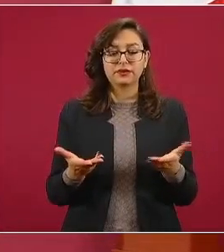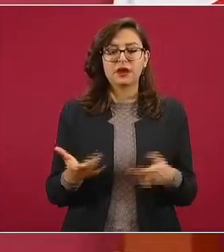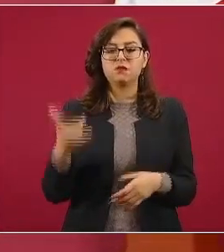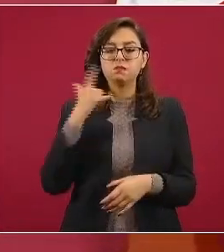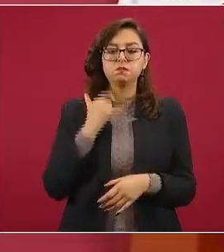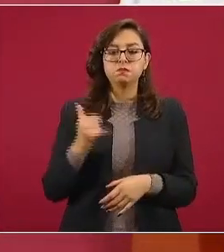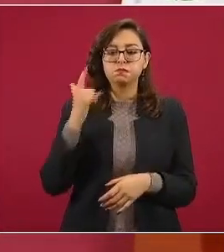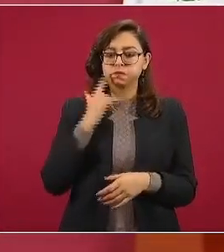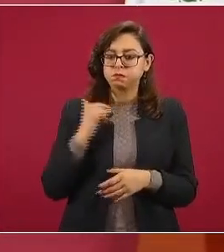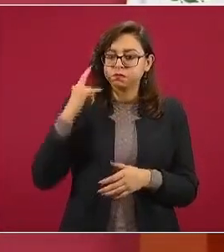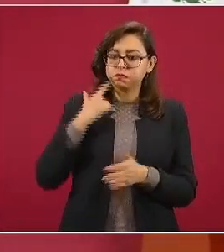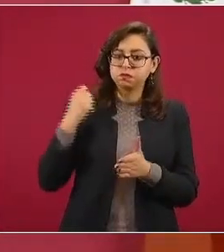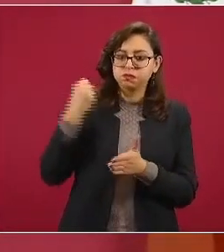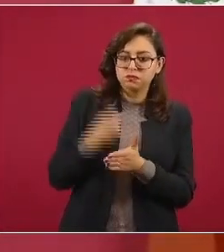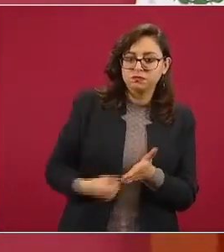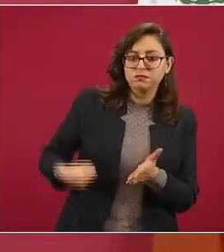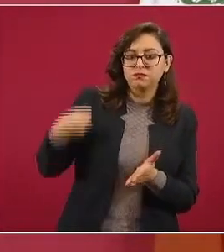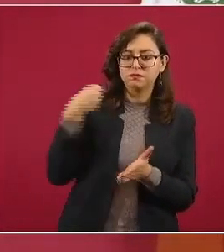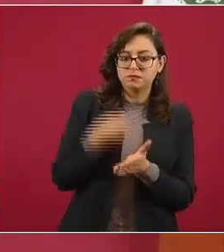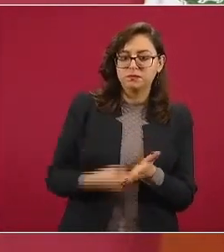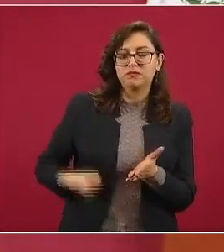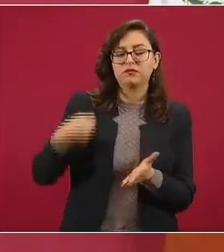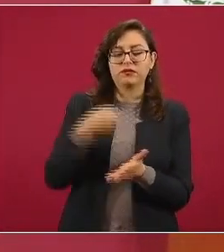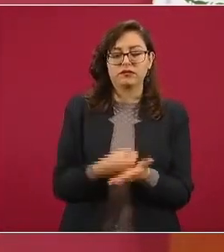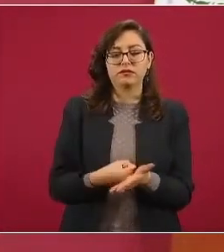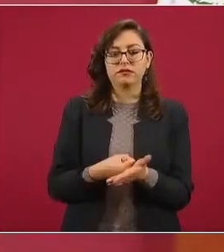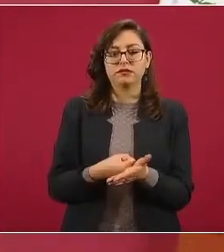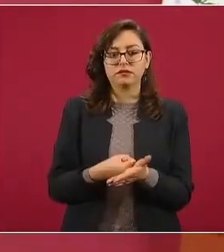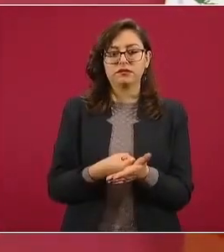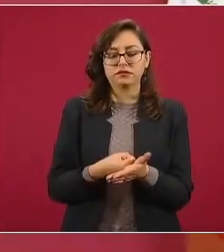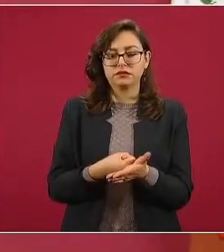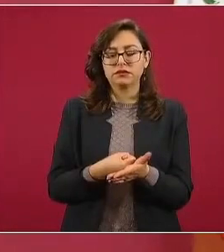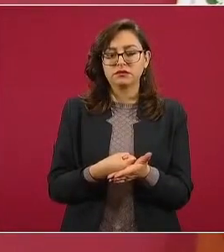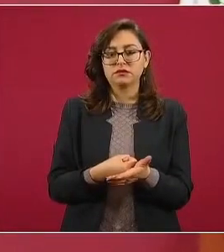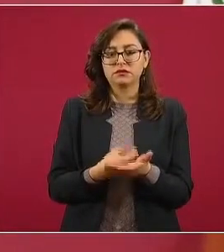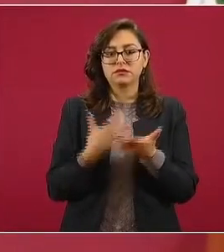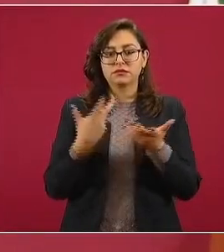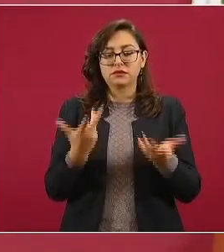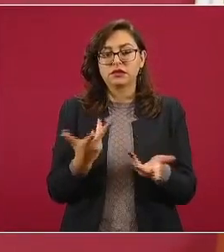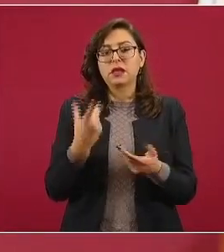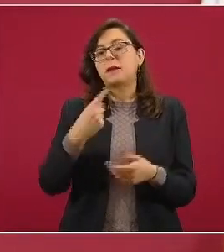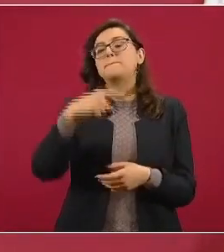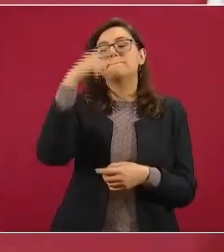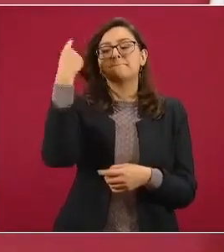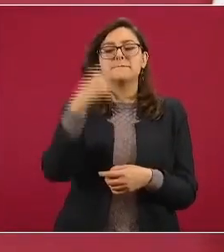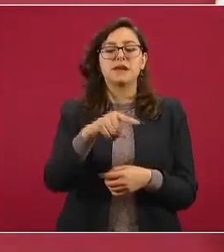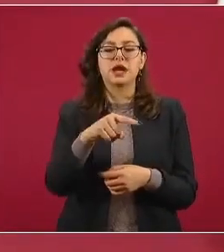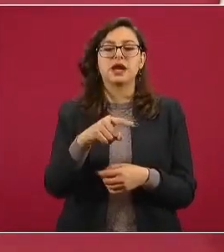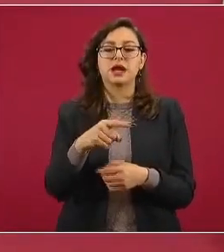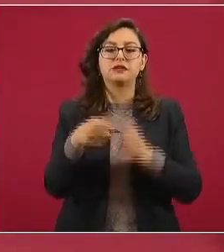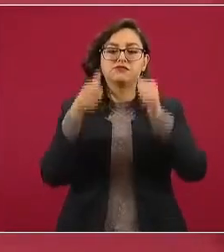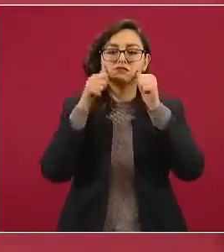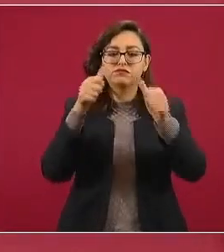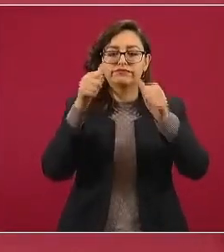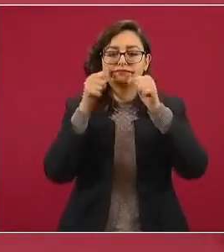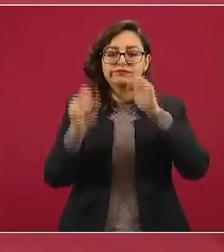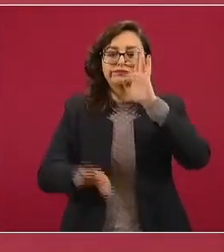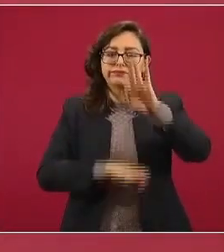intensificar el mejorar aún más la calidad de la